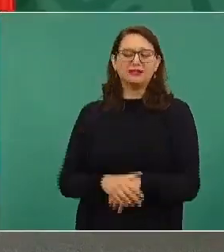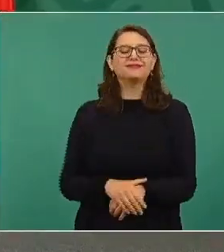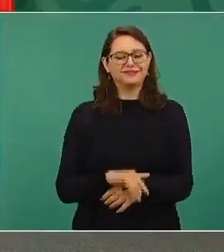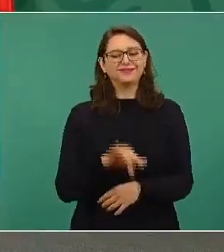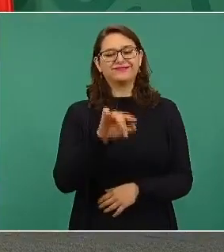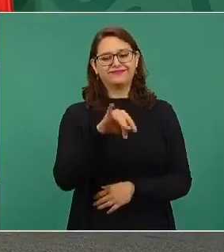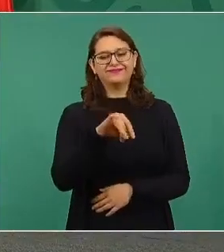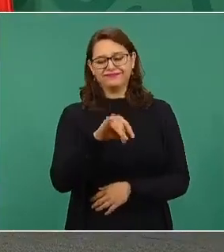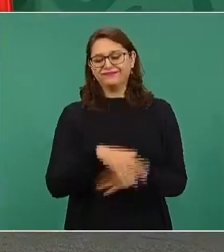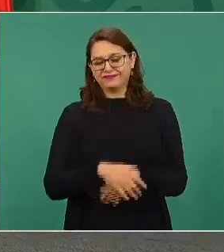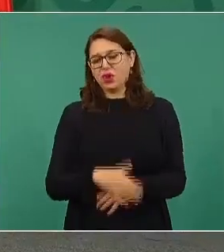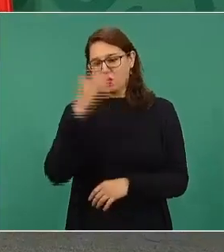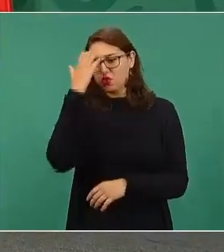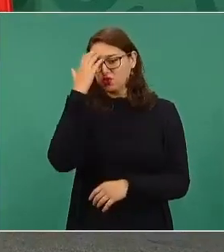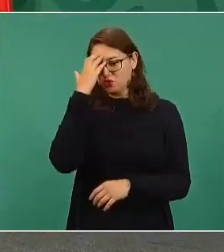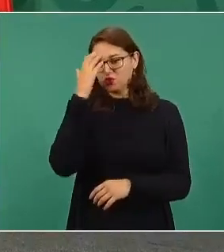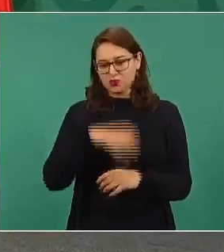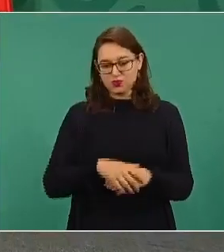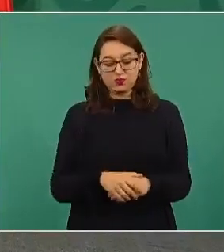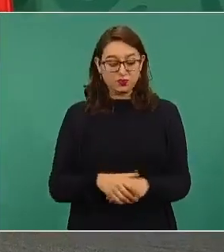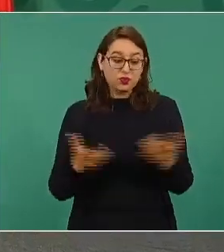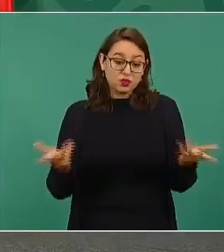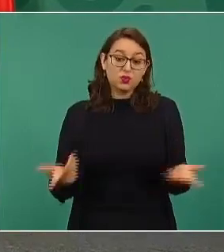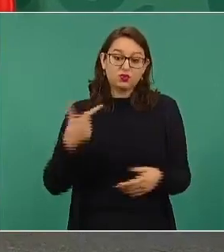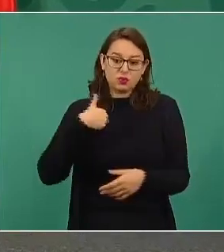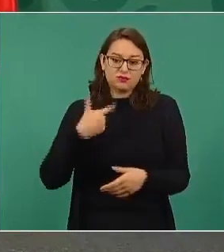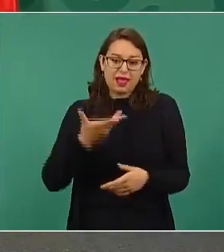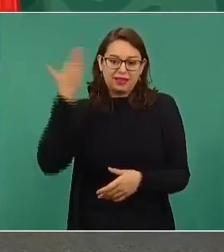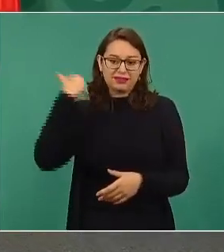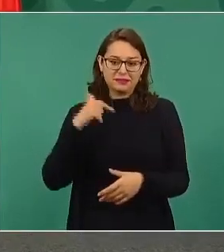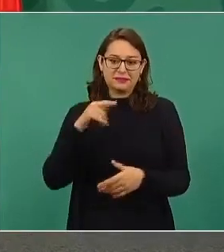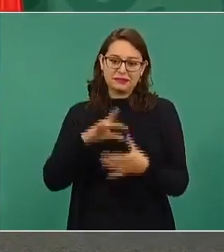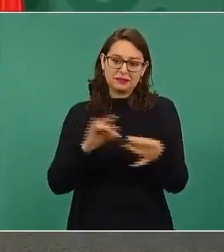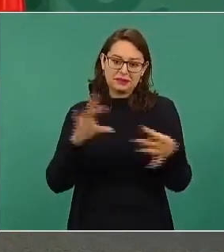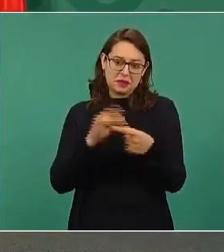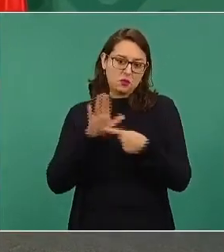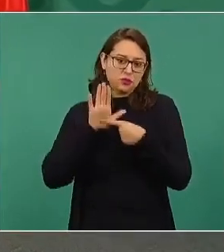hablé de que ustedes recibían dinero